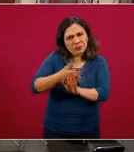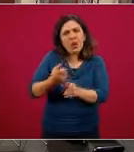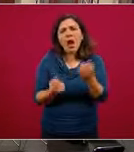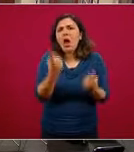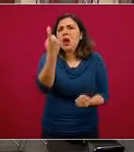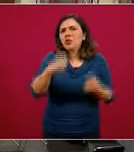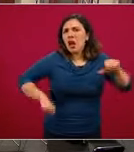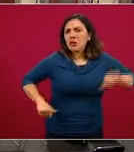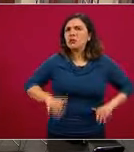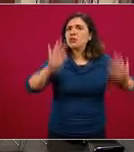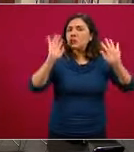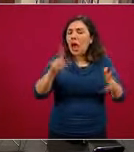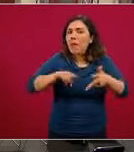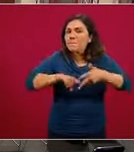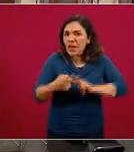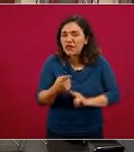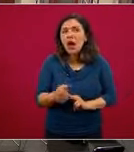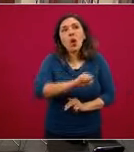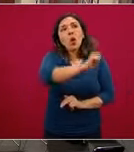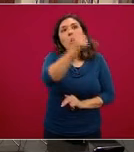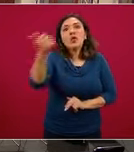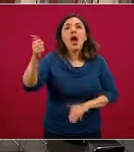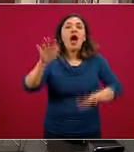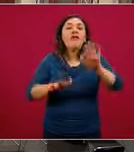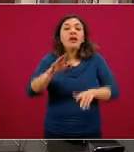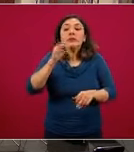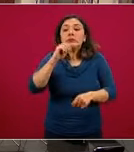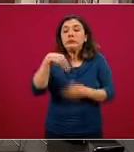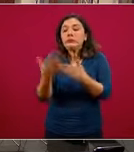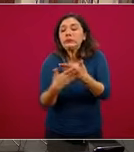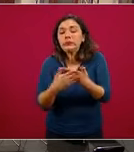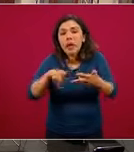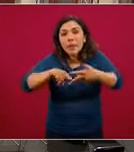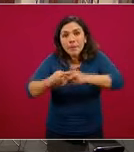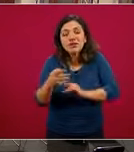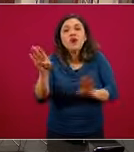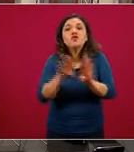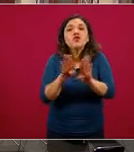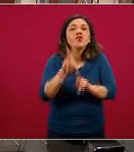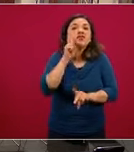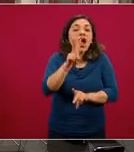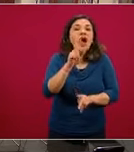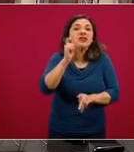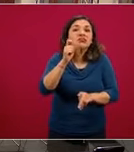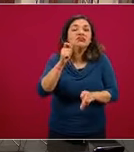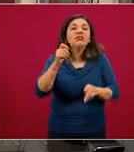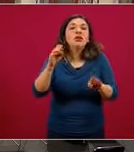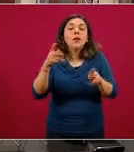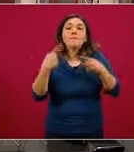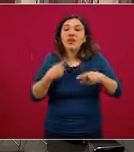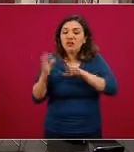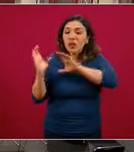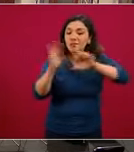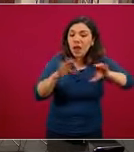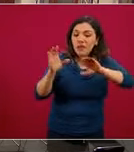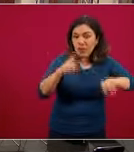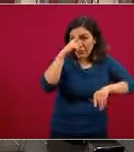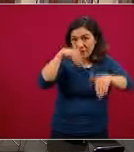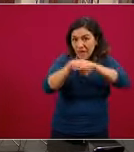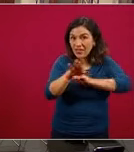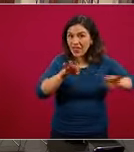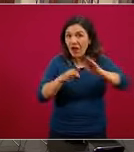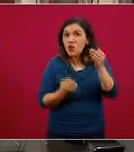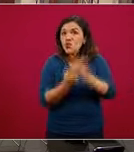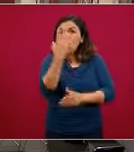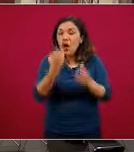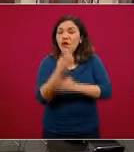están realizando, otras que están a punto de iniciar en función de que se vayan terminando los procesos de contratación de personal,